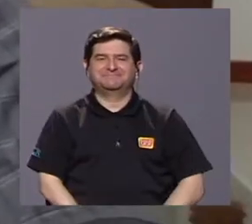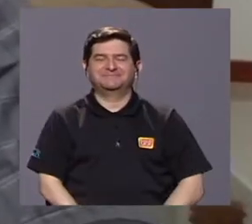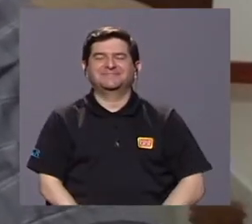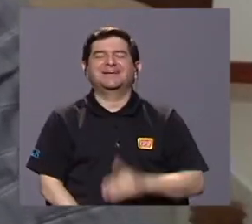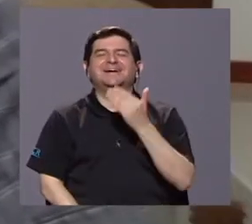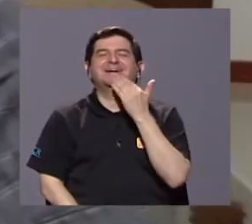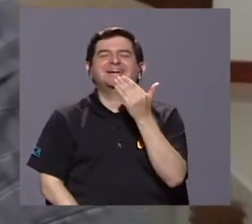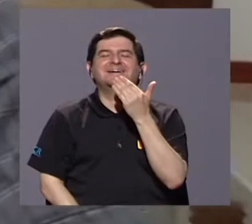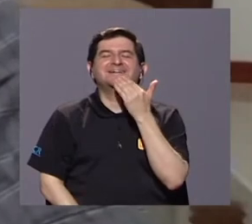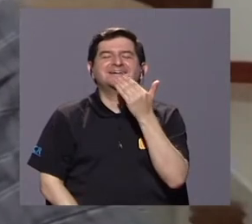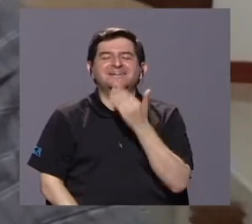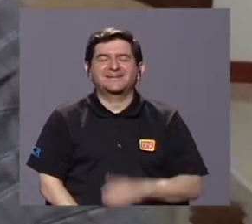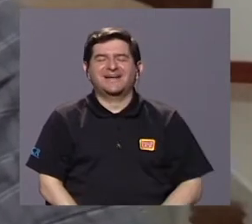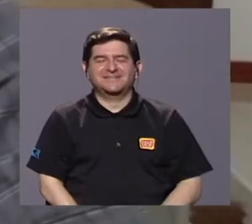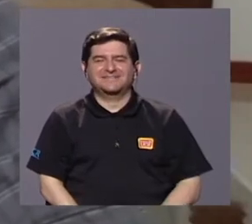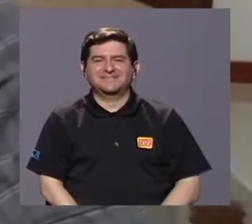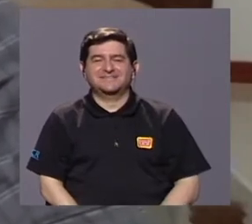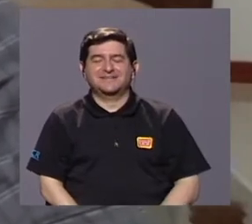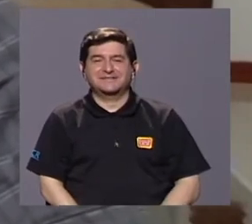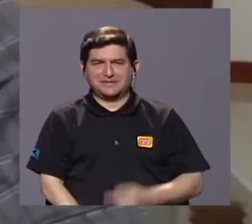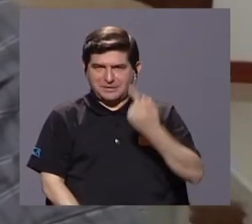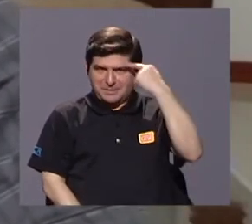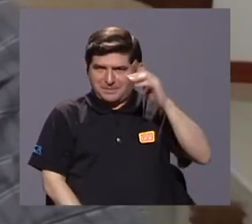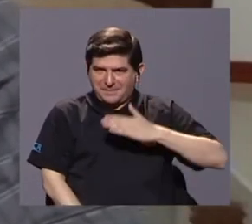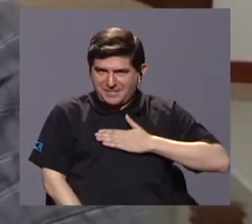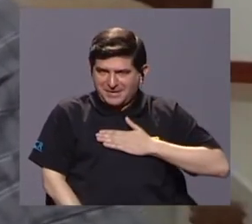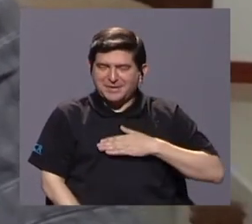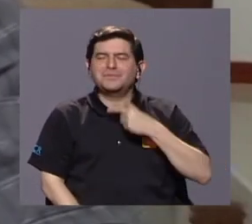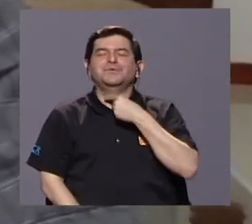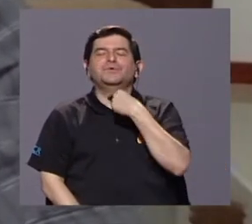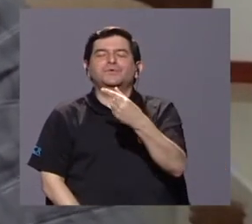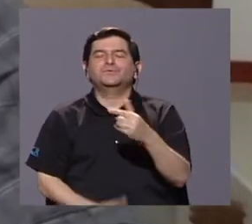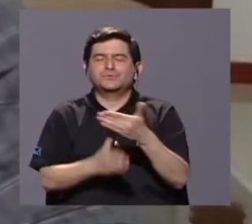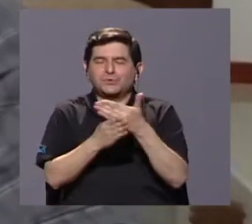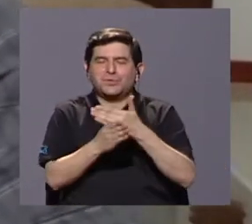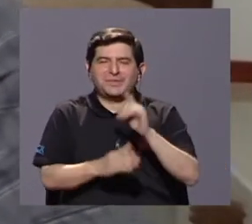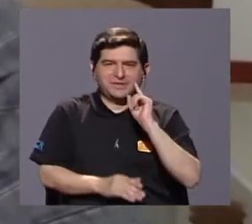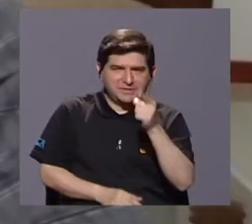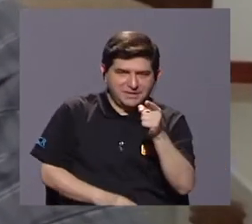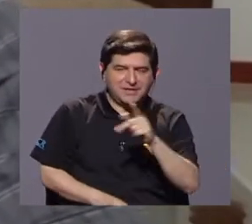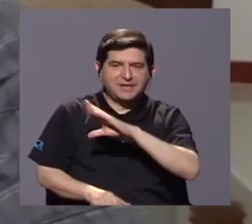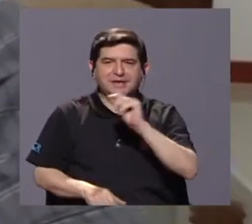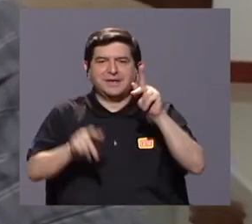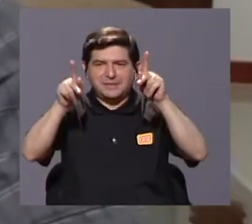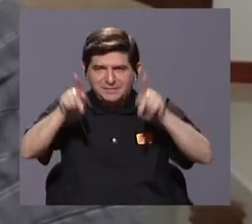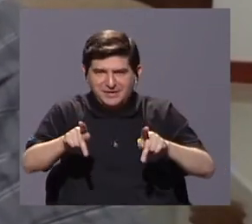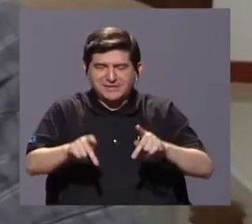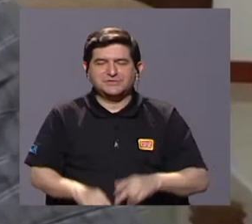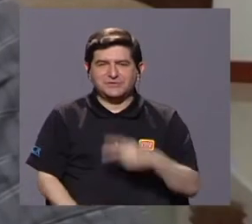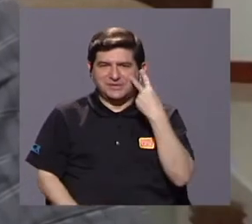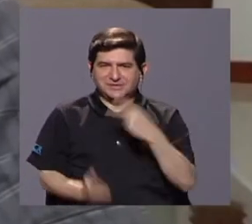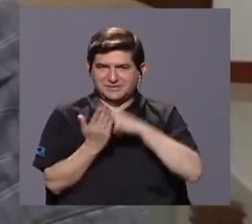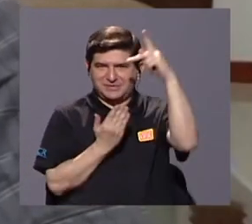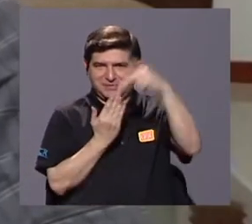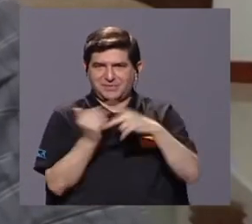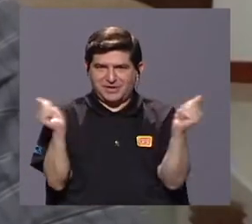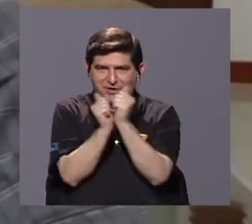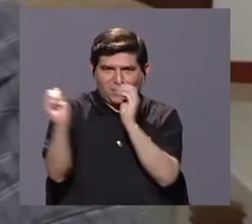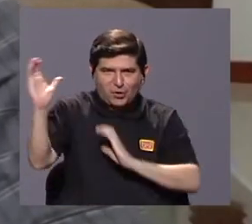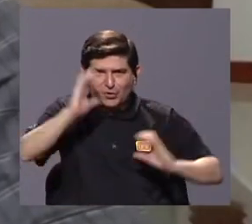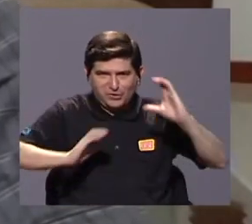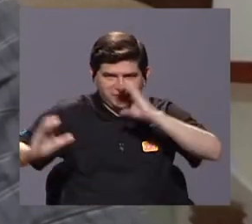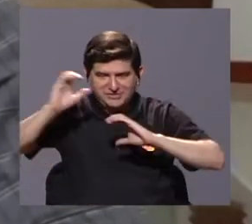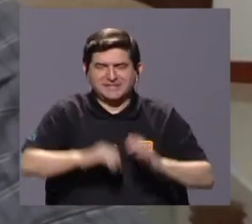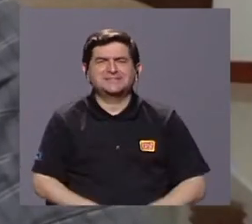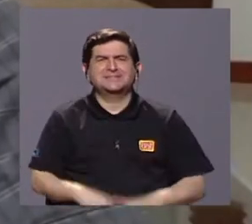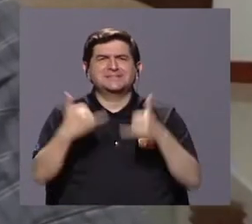Muchísimas gracias, Gustavo. Es para mí siempre un placer compartir con vos y con la audiencia de Conciencia.